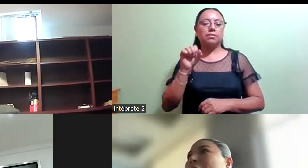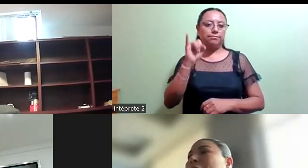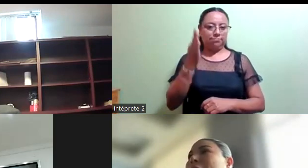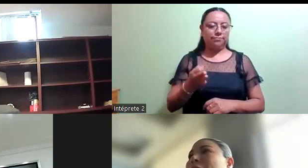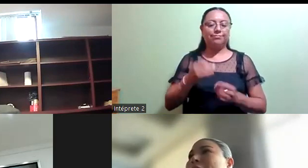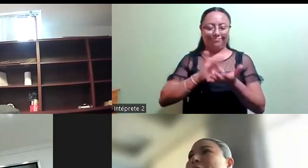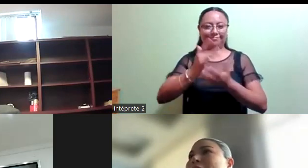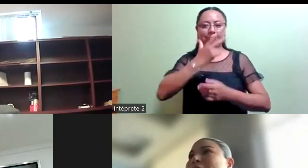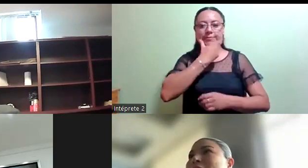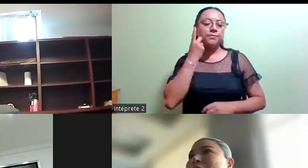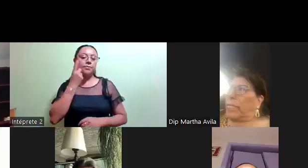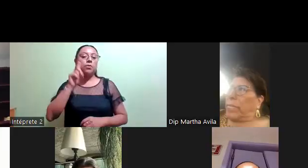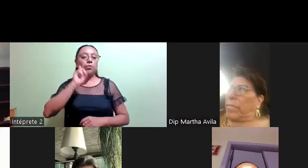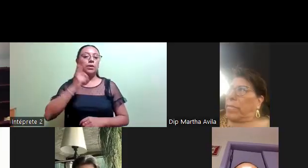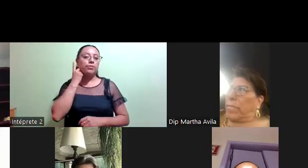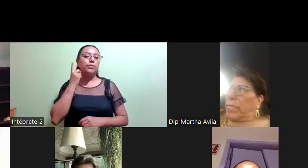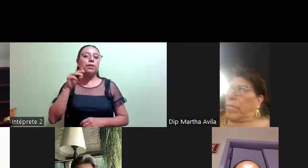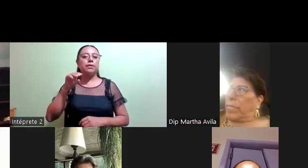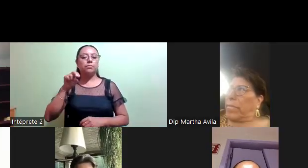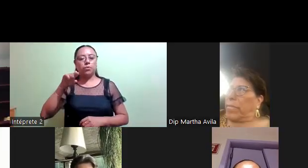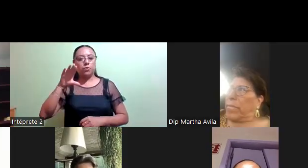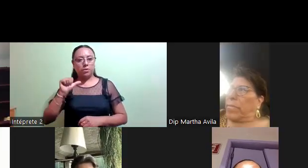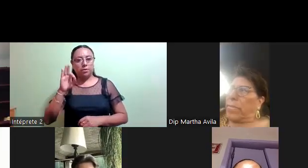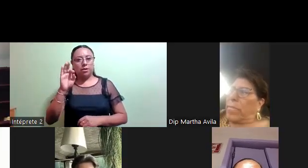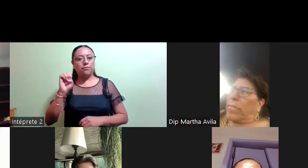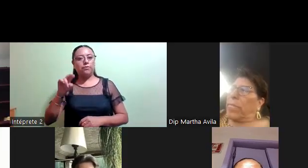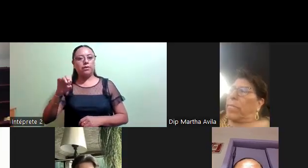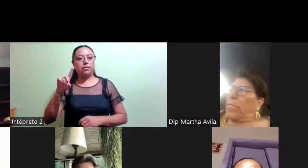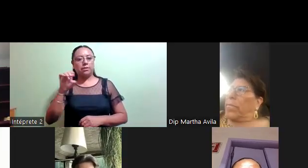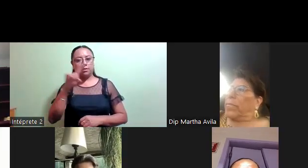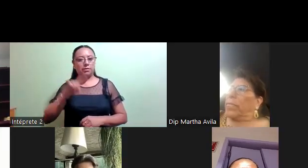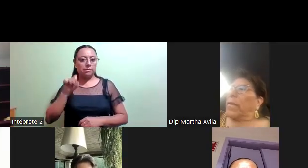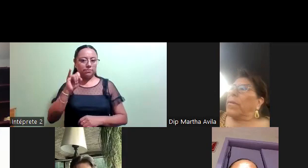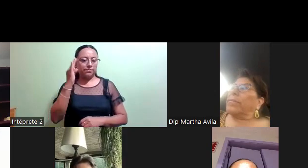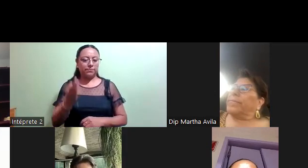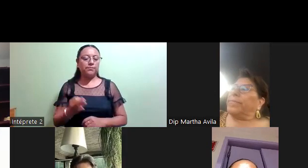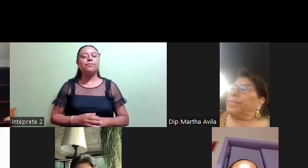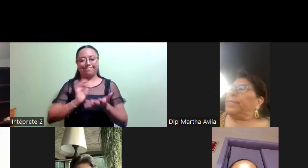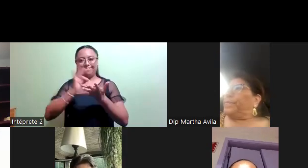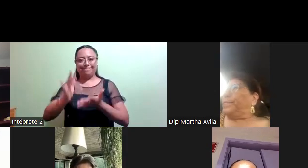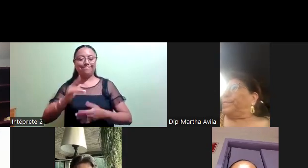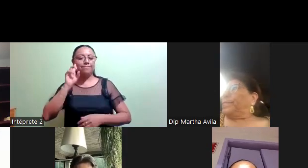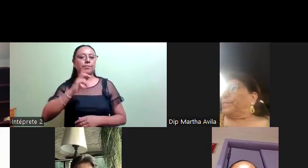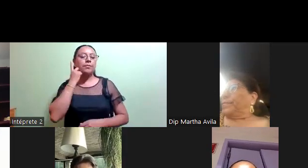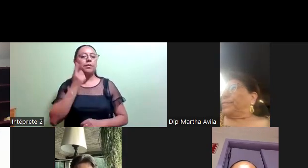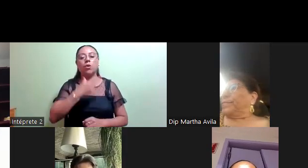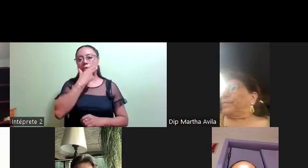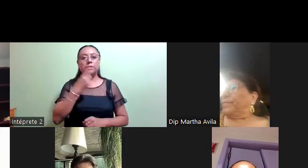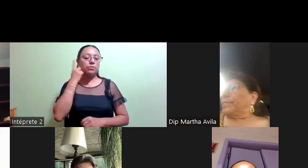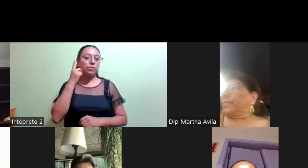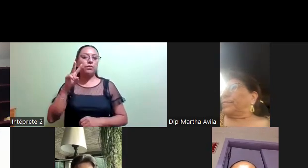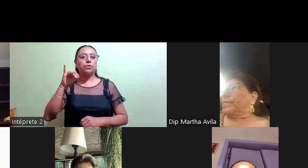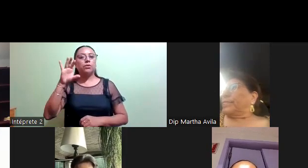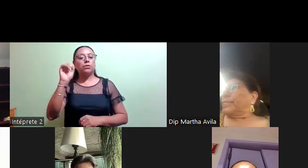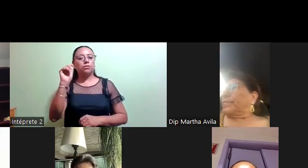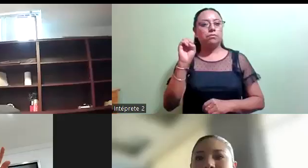Gracias, diputado. Diputada Mónica Fernández César. Mónica Fernández, a favor. Muchas gracias, diputada. Diputado Víctor Hugo Lobo